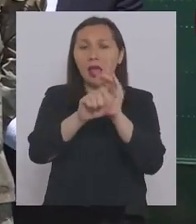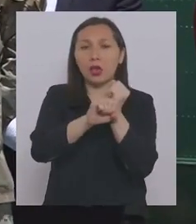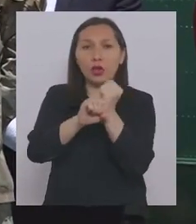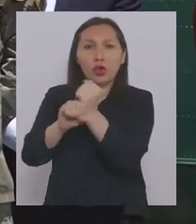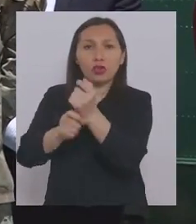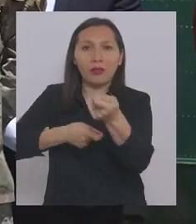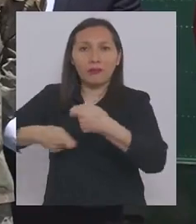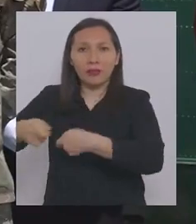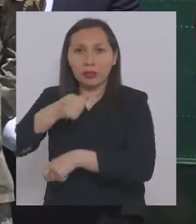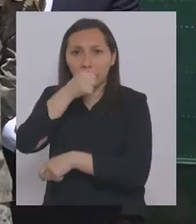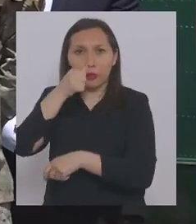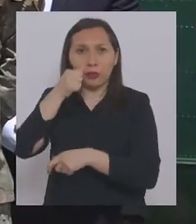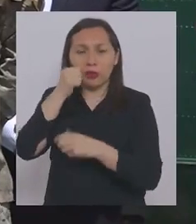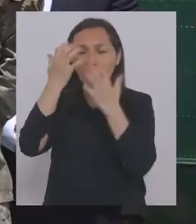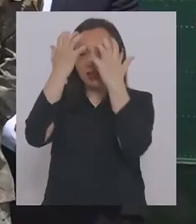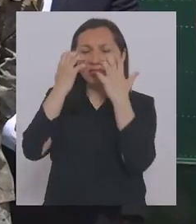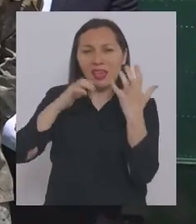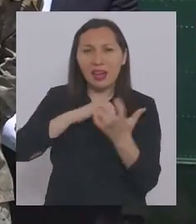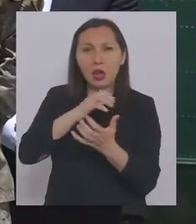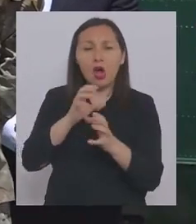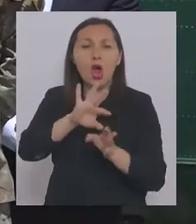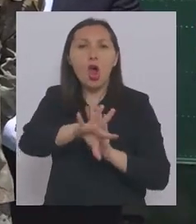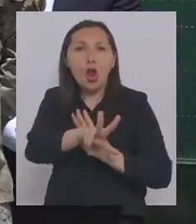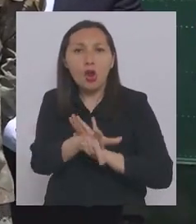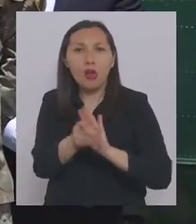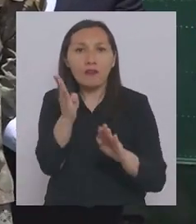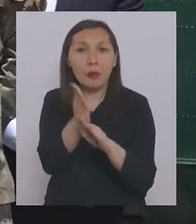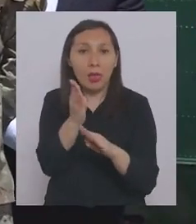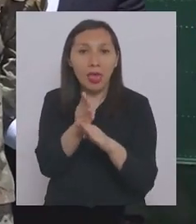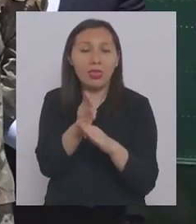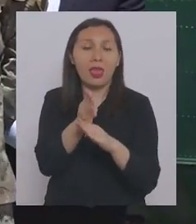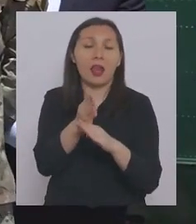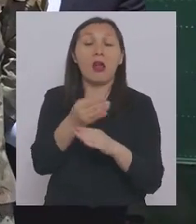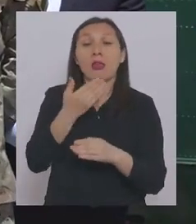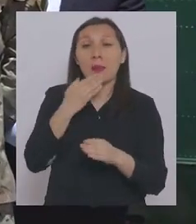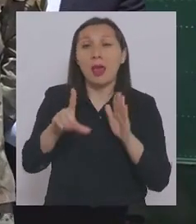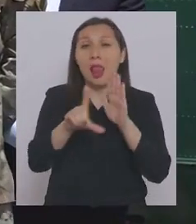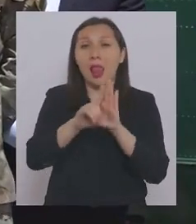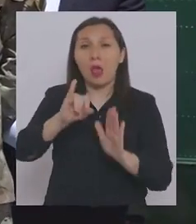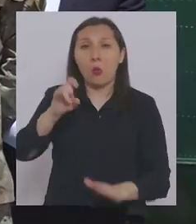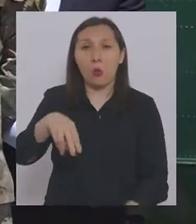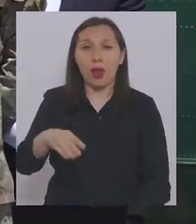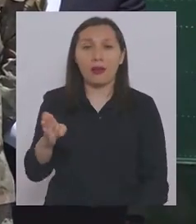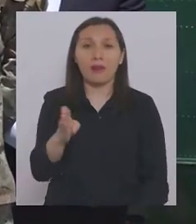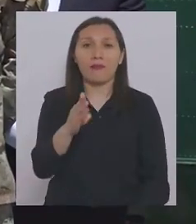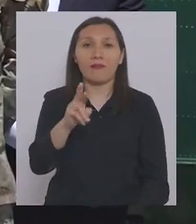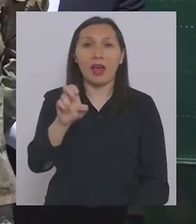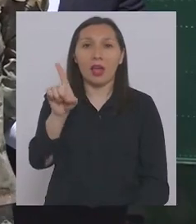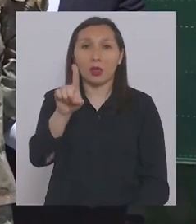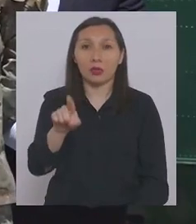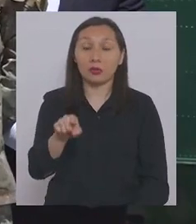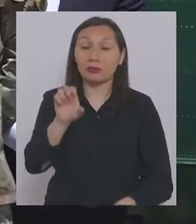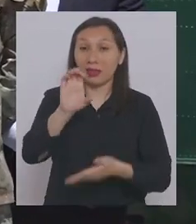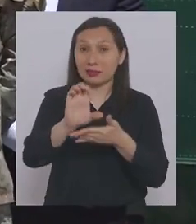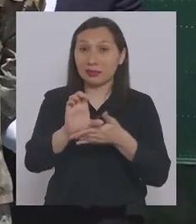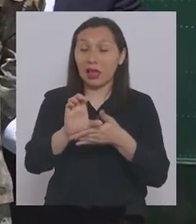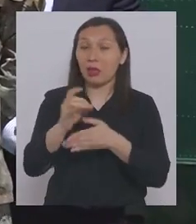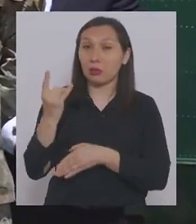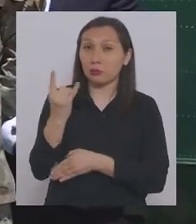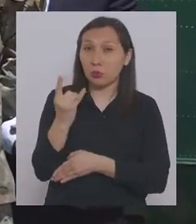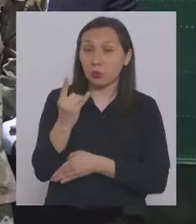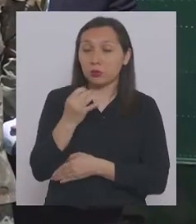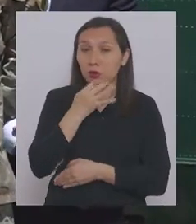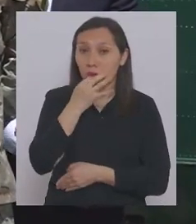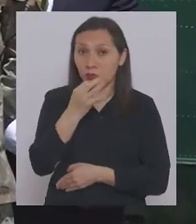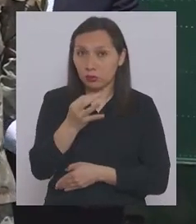el narcotráfico, el terrorismo y el robo de madera, o como la Ley Juan Barrios. Este estado de emergencia, y lo quiero